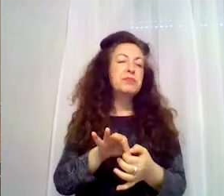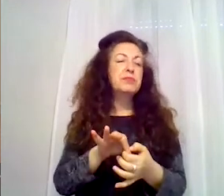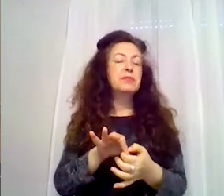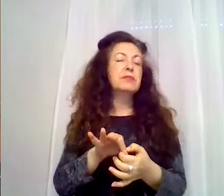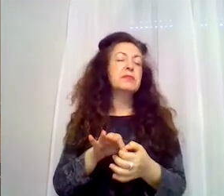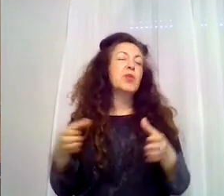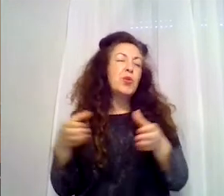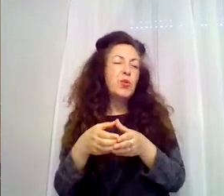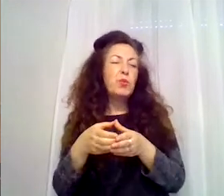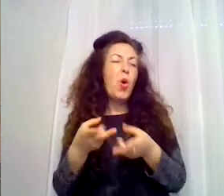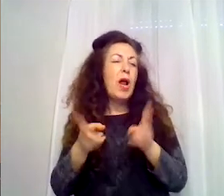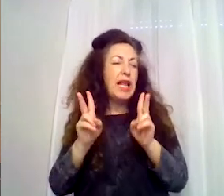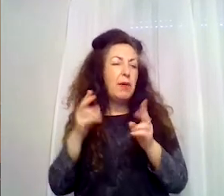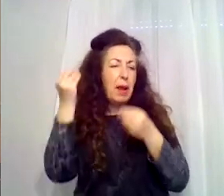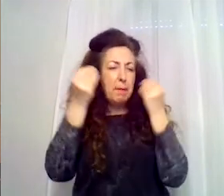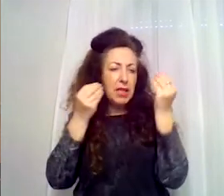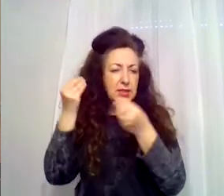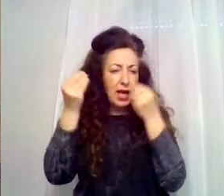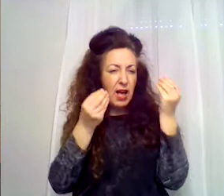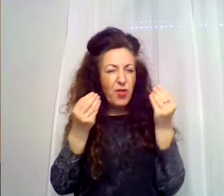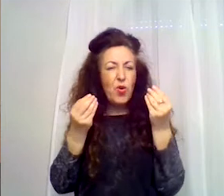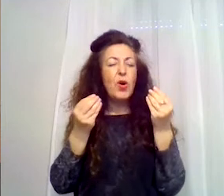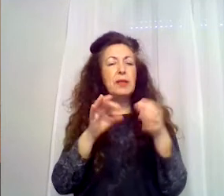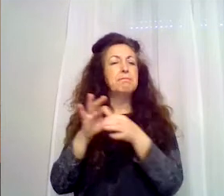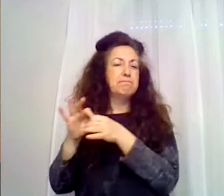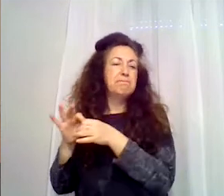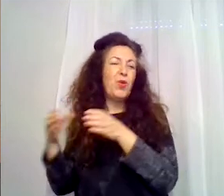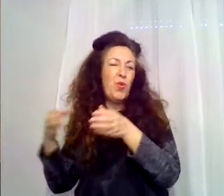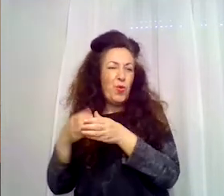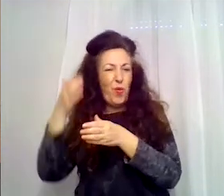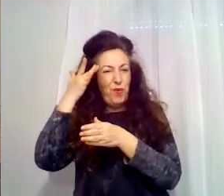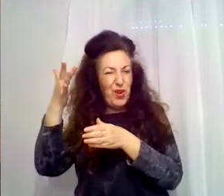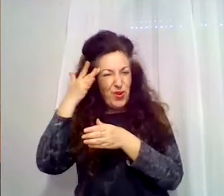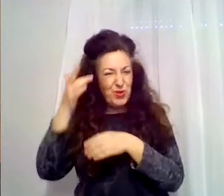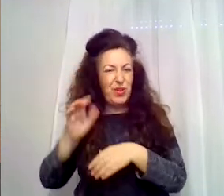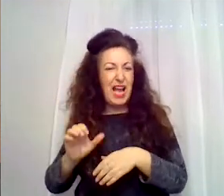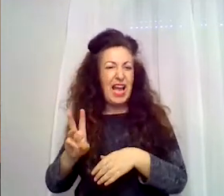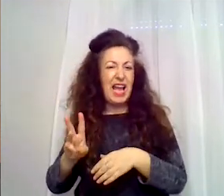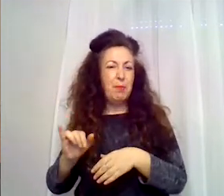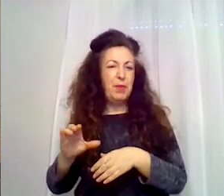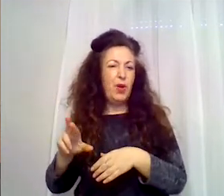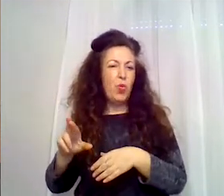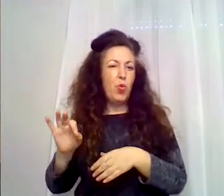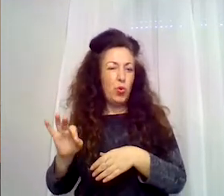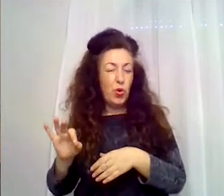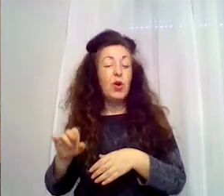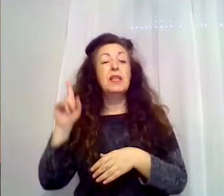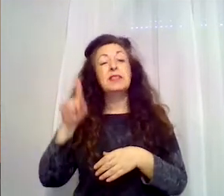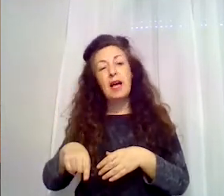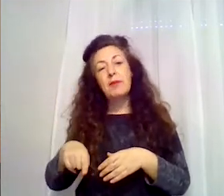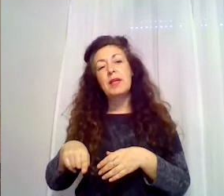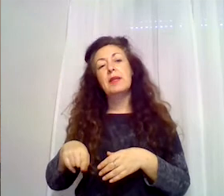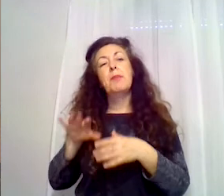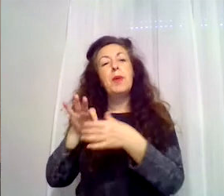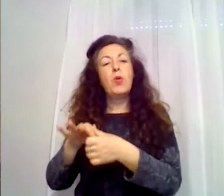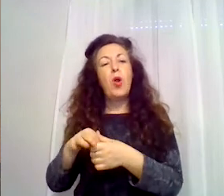escuela de libertinaje, también con el contenido sexual de la palabra libertinaje, aunque eso viene de la palabra no solo